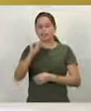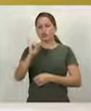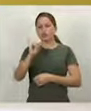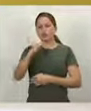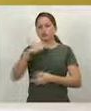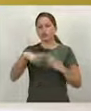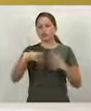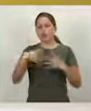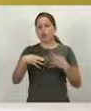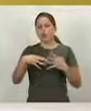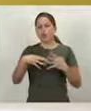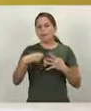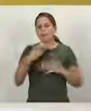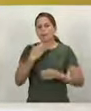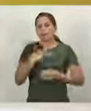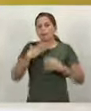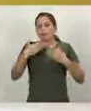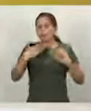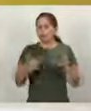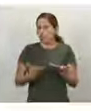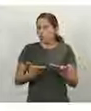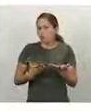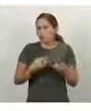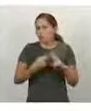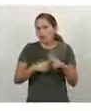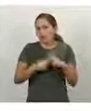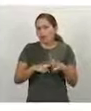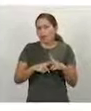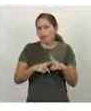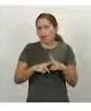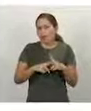problemas y cómo se iban a resolver.